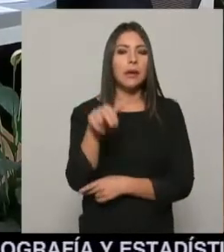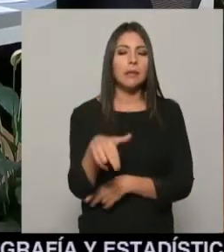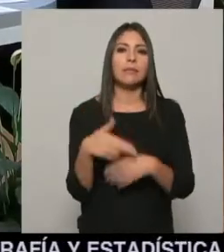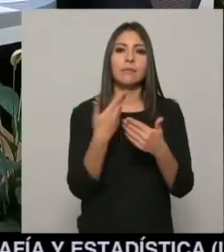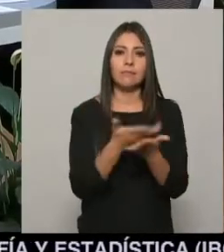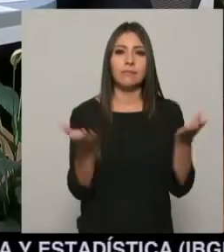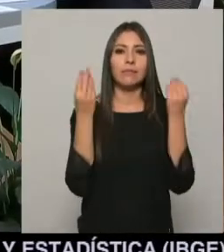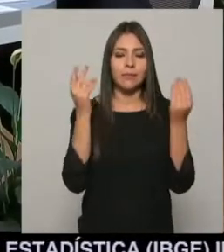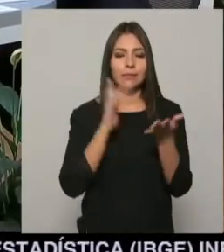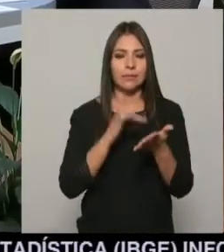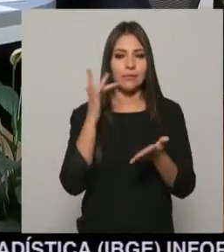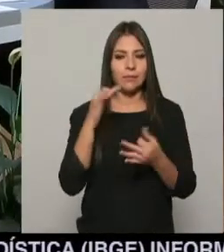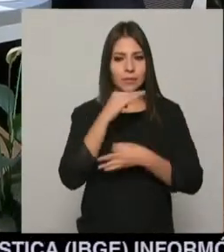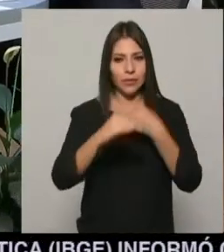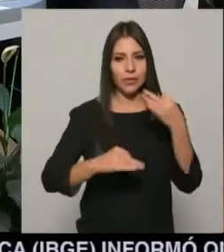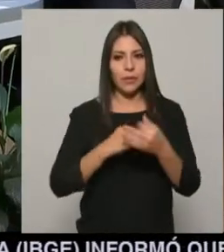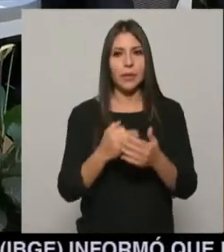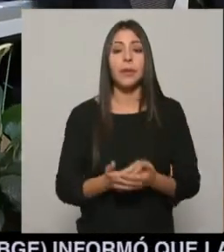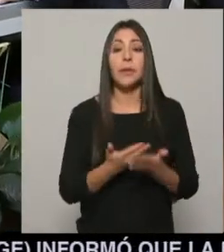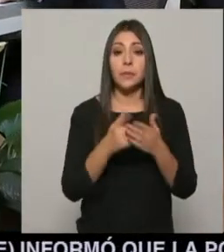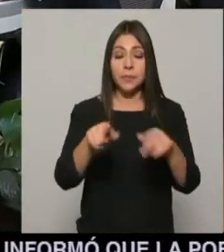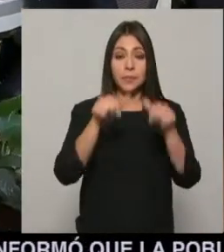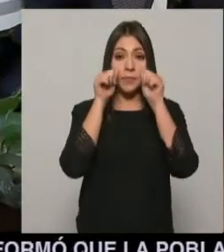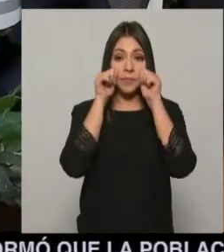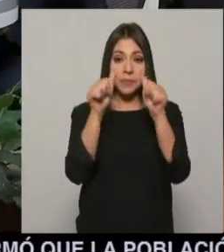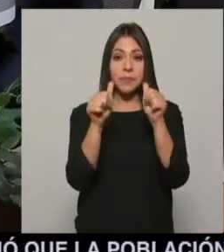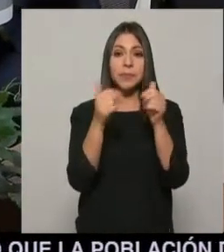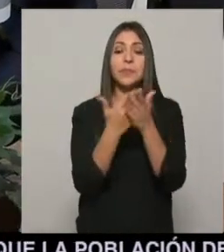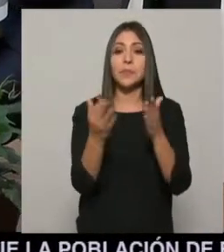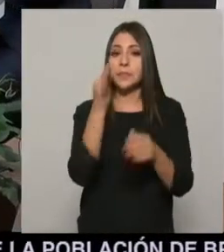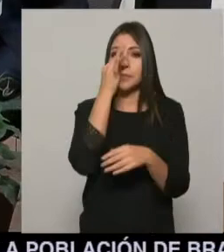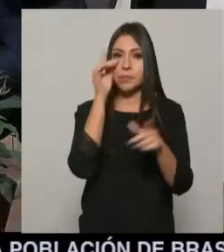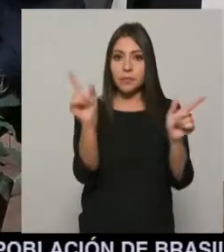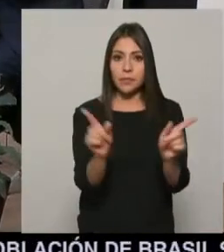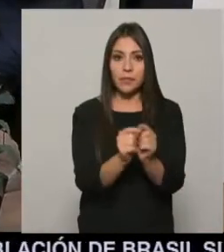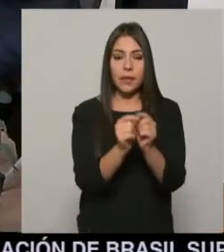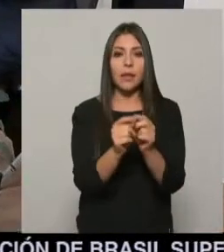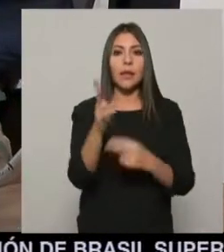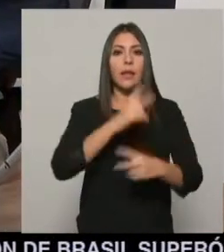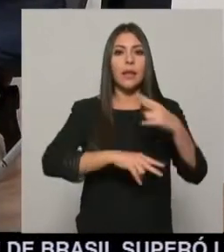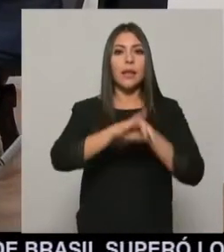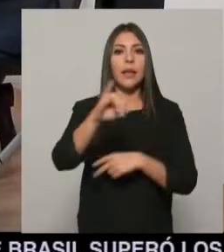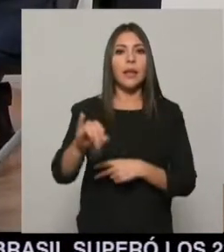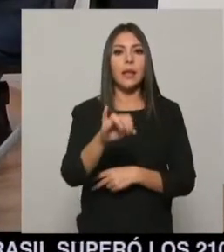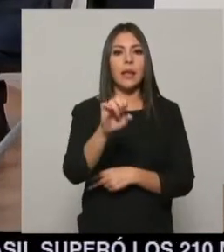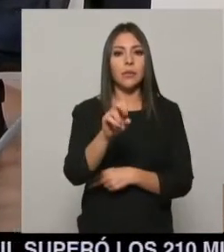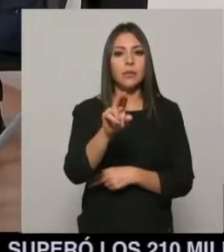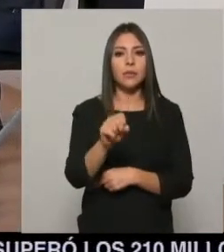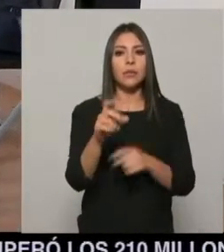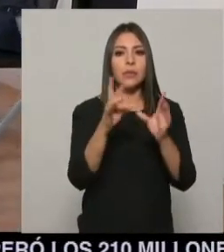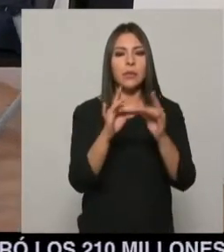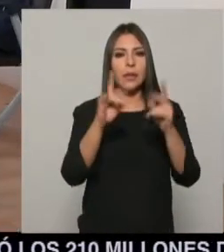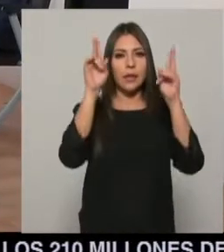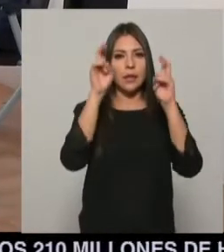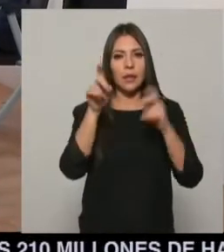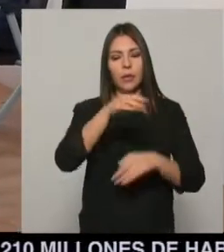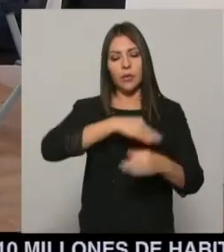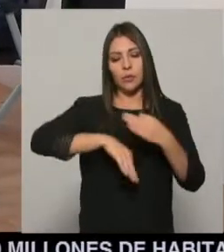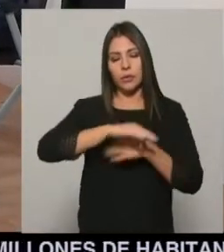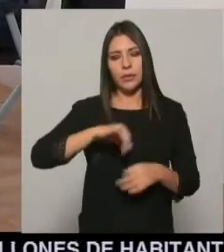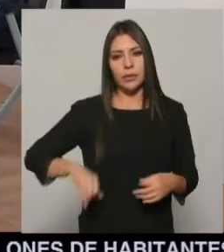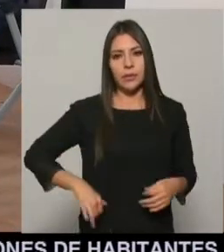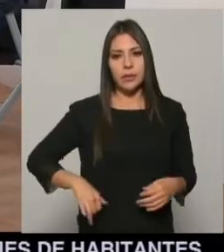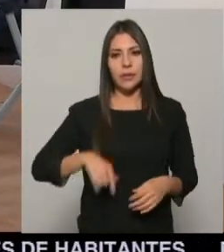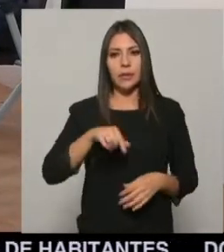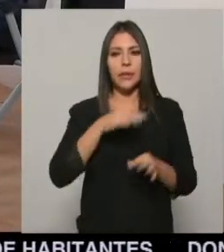Muchísimas gracias a todos. Muchísimas Quédense con gracias. nosotros porque vamos a hacer una pausa. Ya está aquí Jesús Moreno, que nos viene a hablar de unos temas, de los temas que a usted y a mí nos